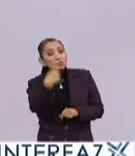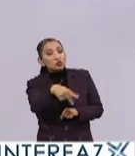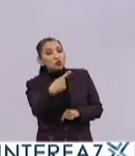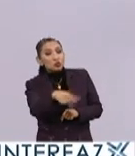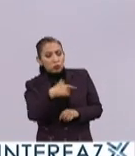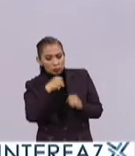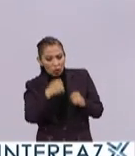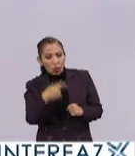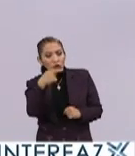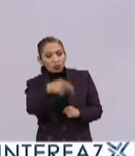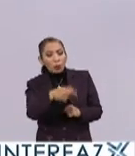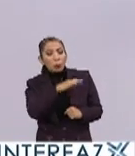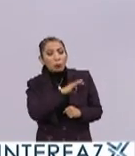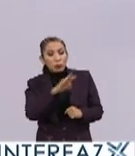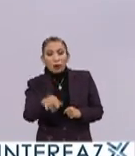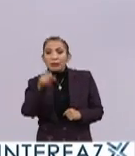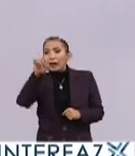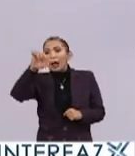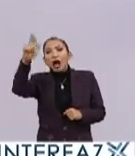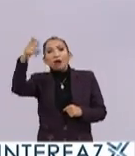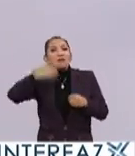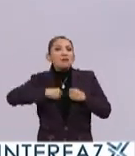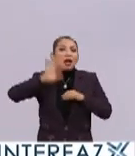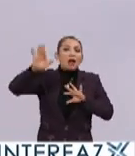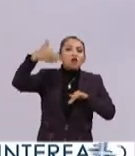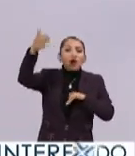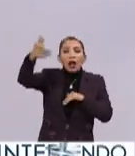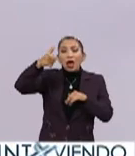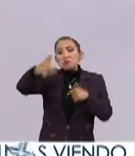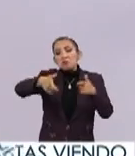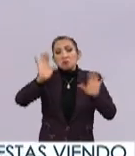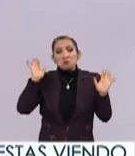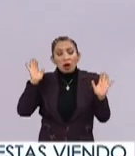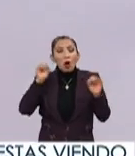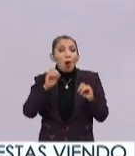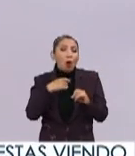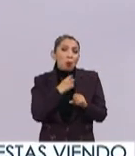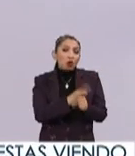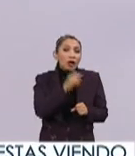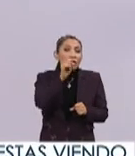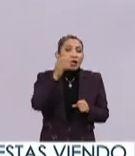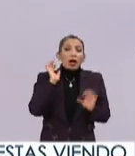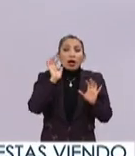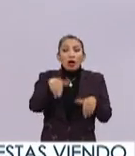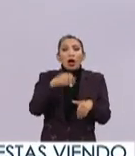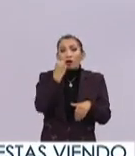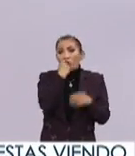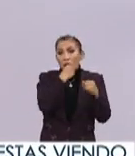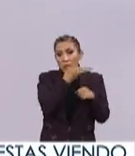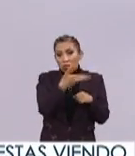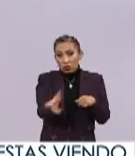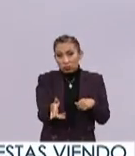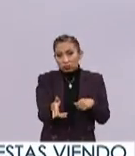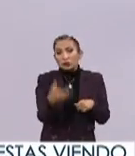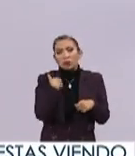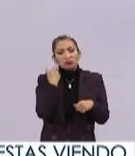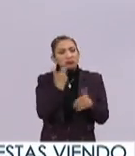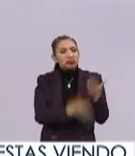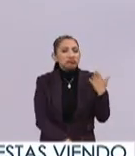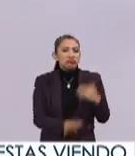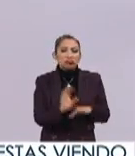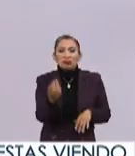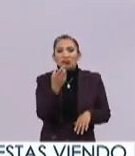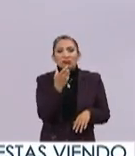cual le garantizamos que él pueda por ahí vivir fuera y también tiene oportunidad de entrar al comedor. El comedor Claro. es baratísimo,